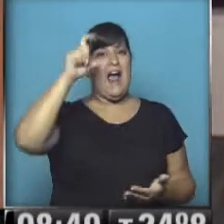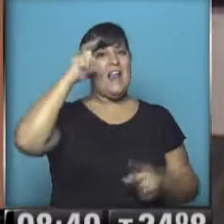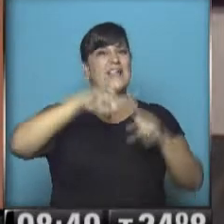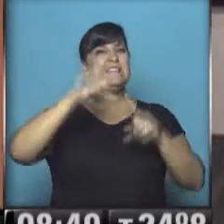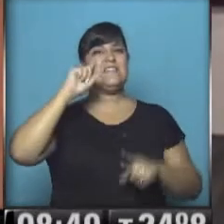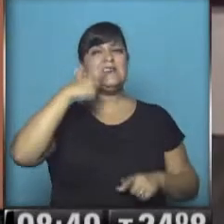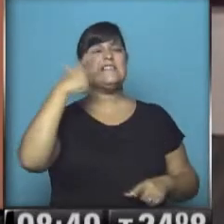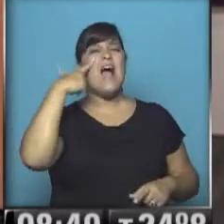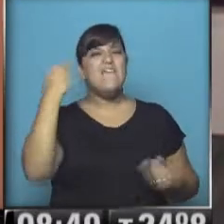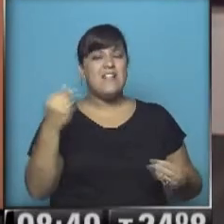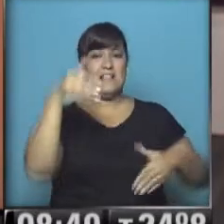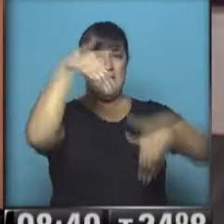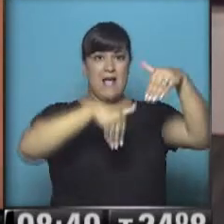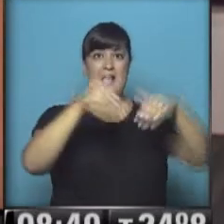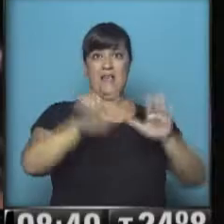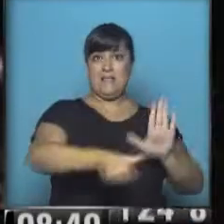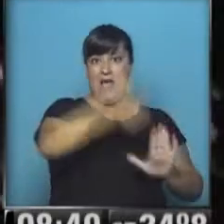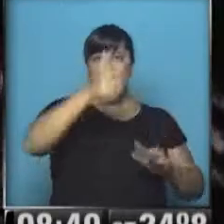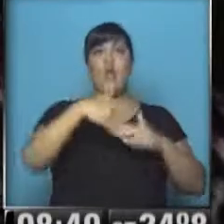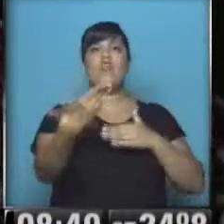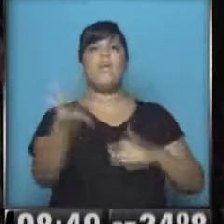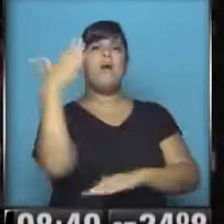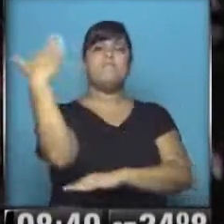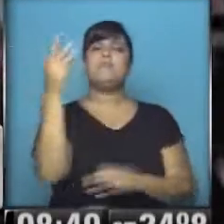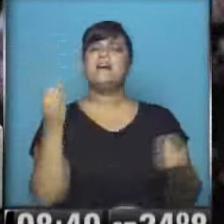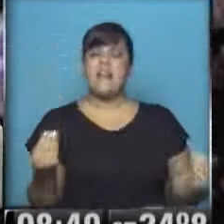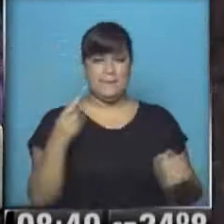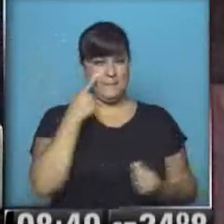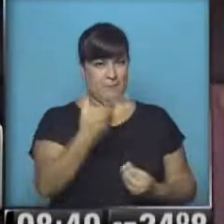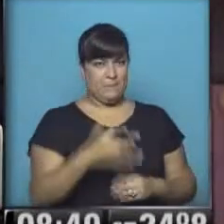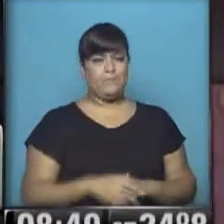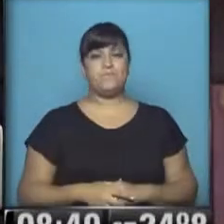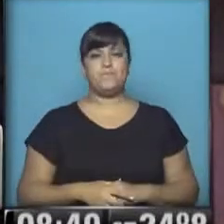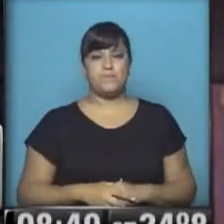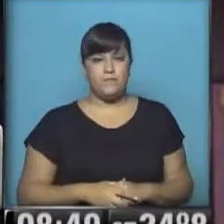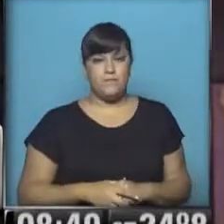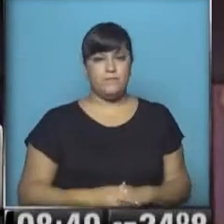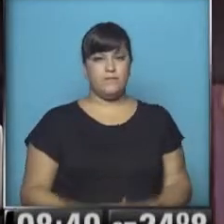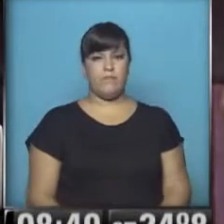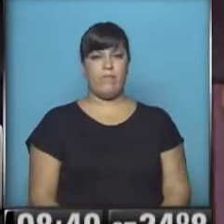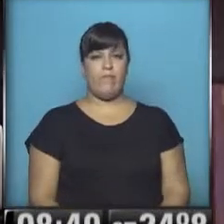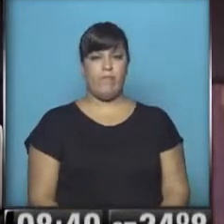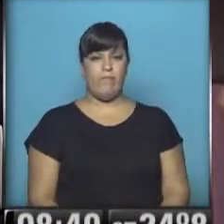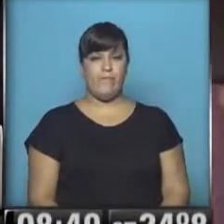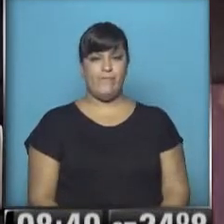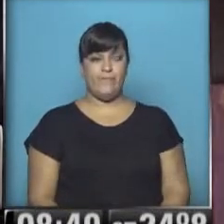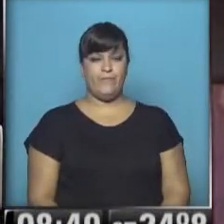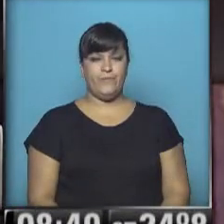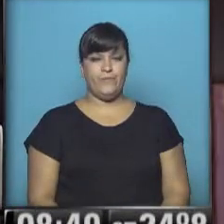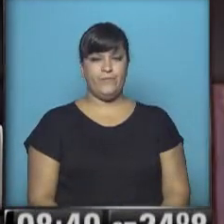decía después de ganar el día de ayer y el hada iris y salida